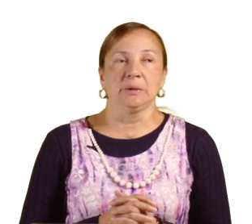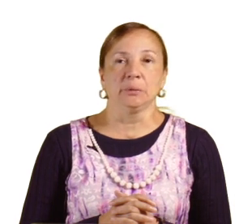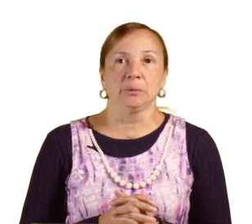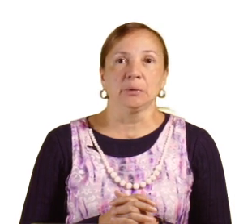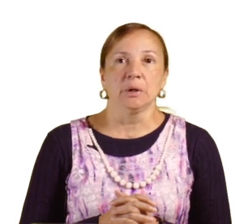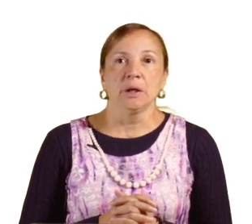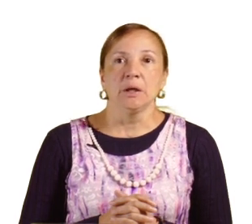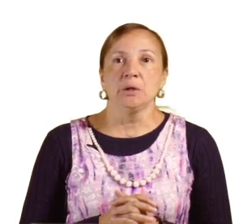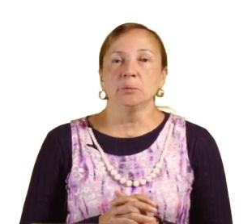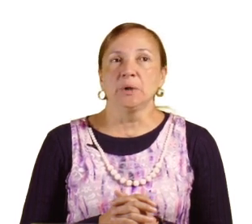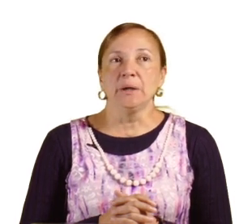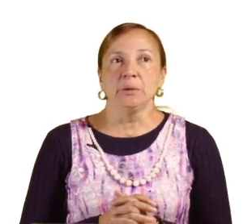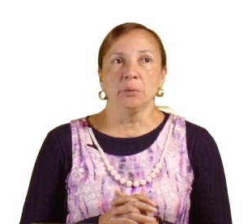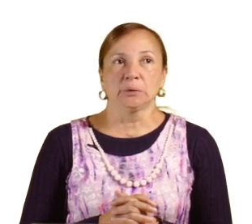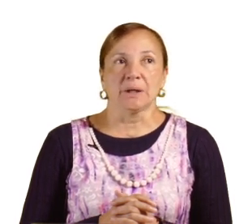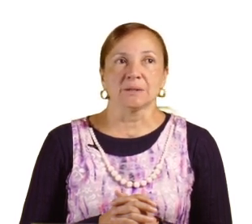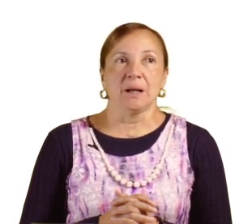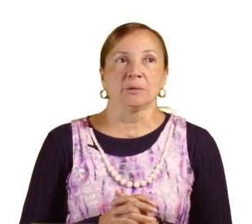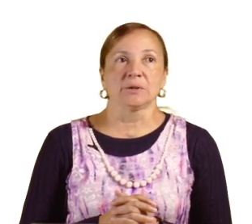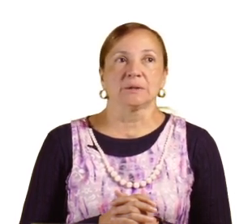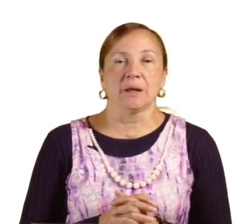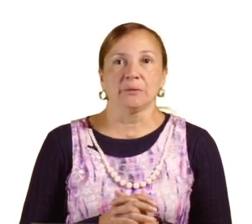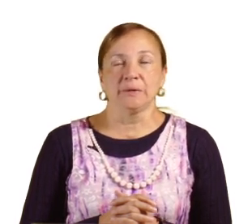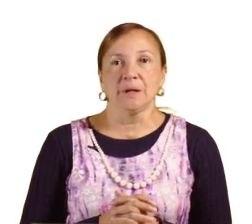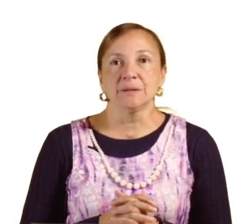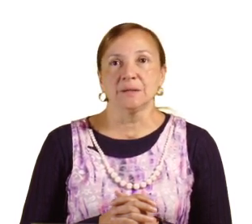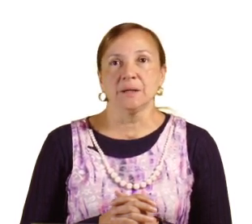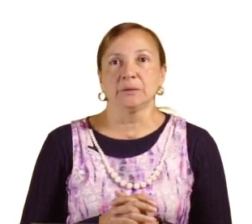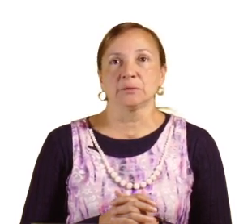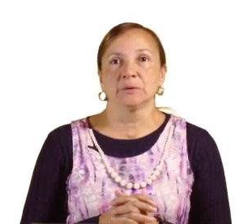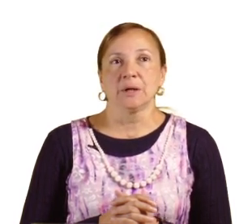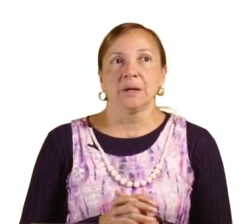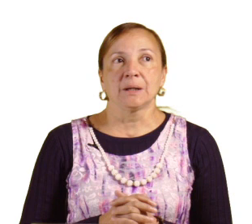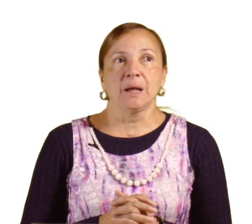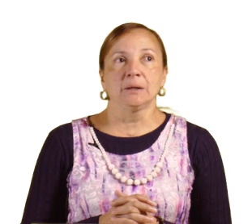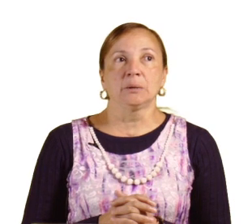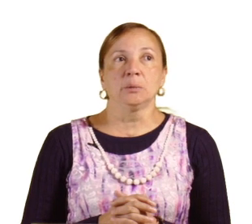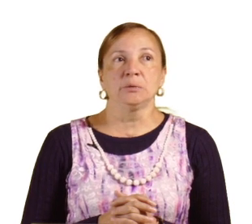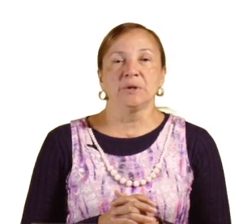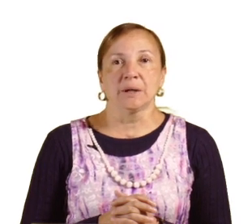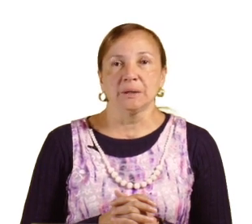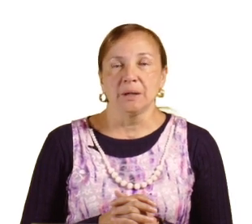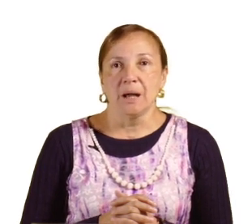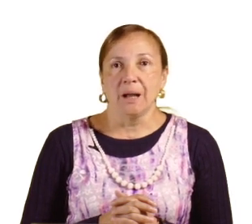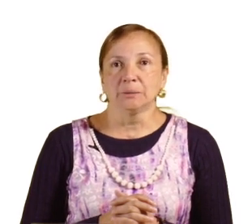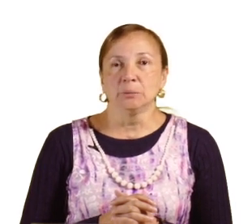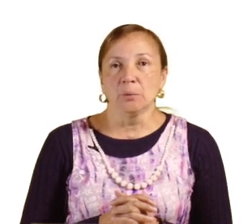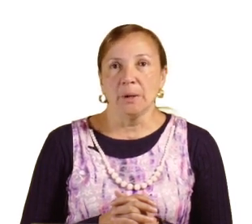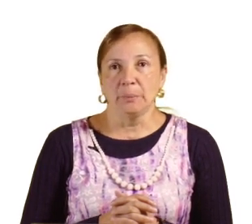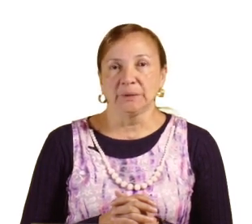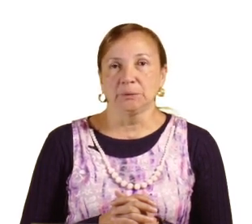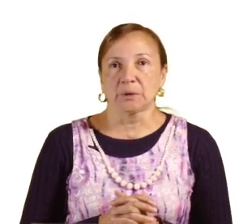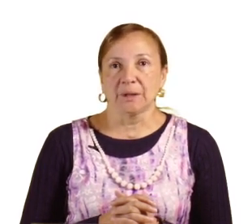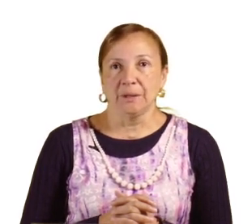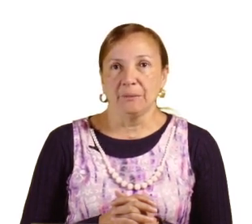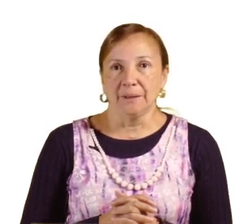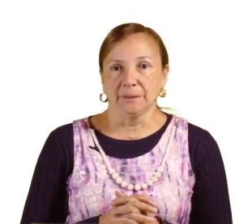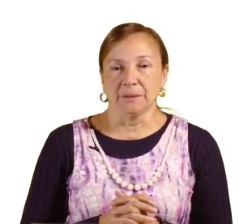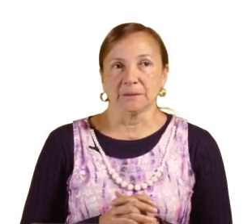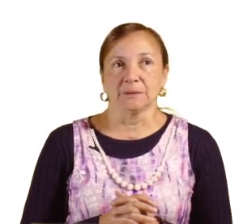del periodo y unas notas a los estados financieros que incluyan algunos